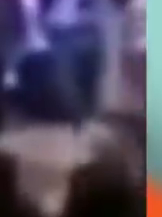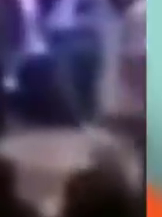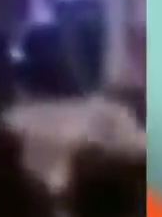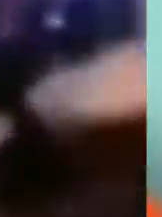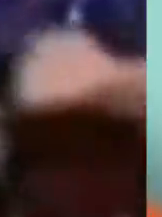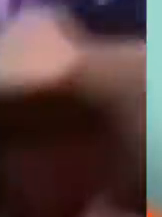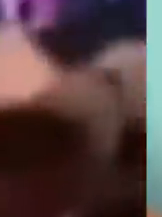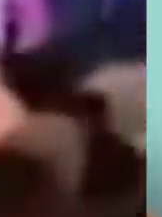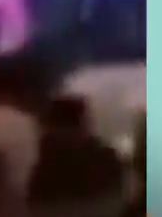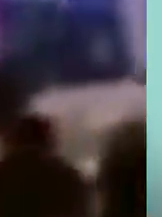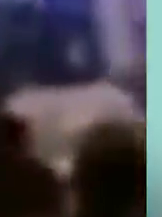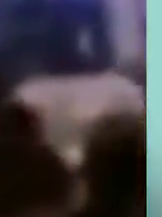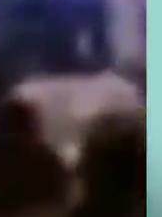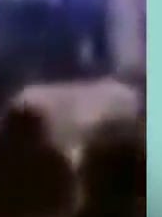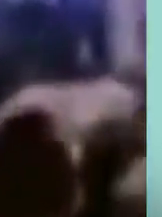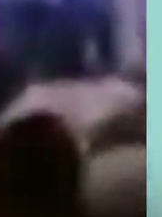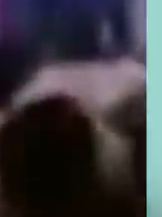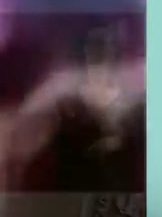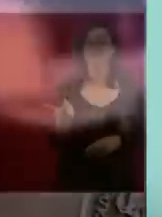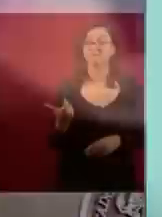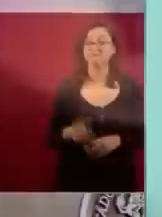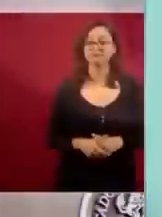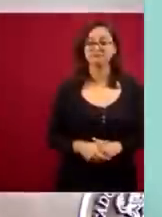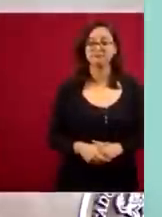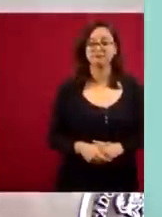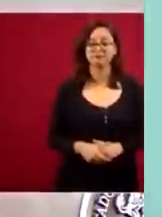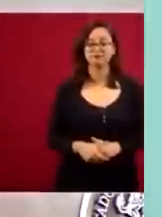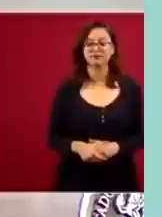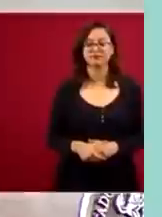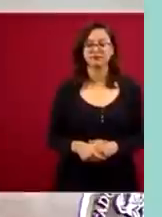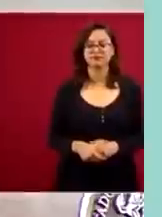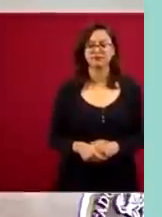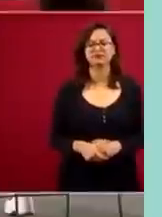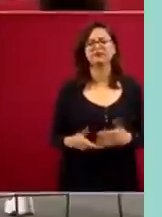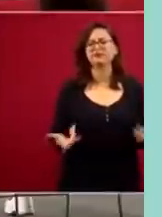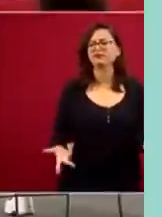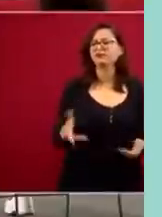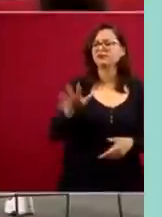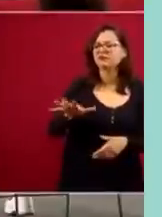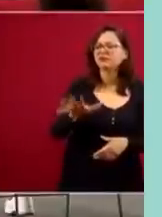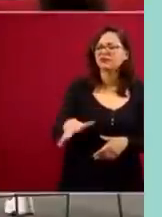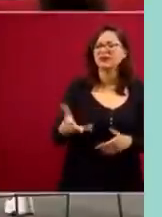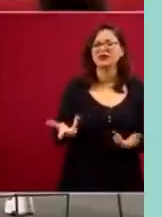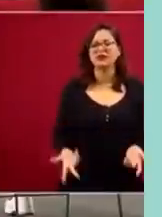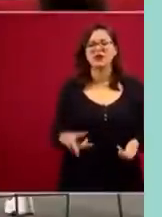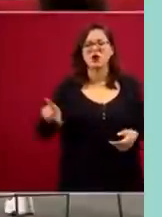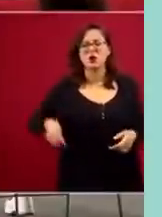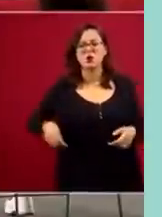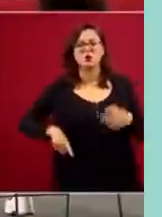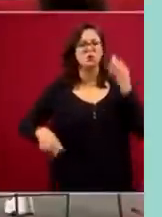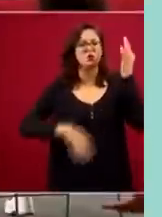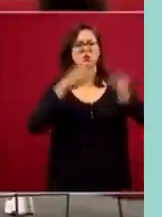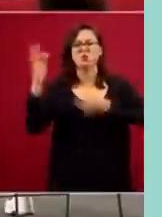sí le robé, poquito porque está bien pobre. Presidente, ¿y por qué no acabar con la publicidad